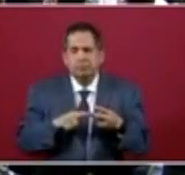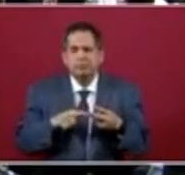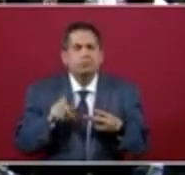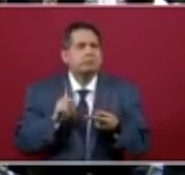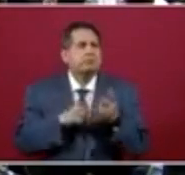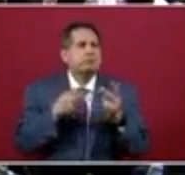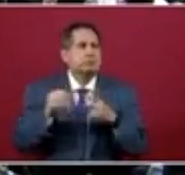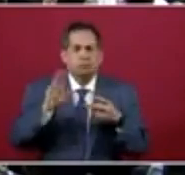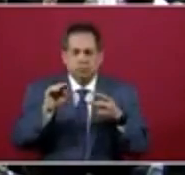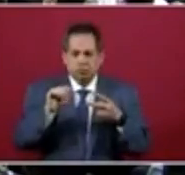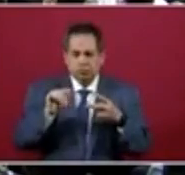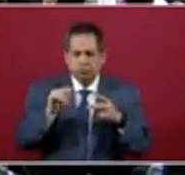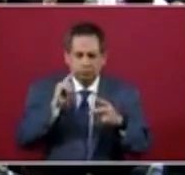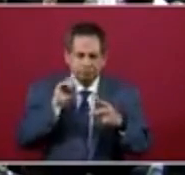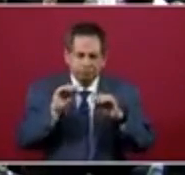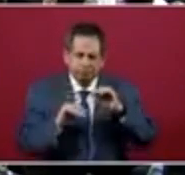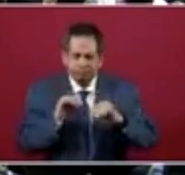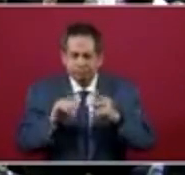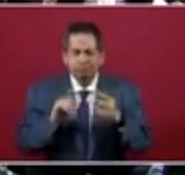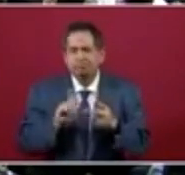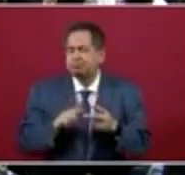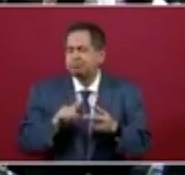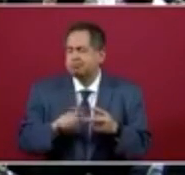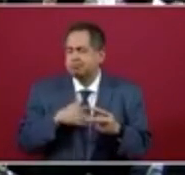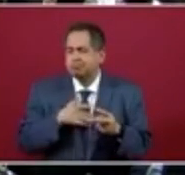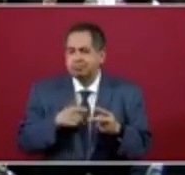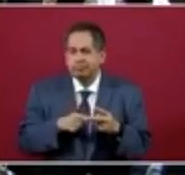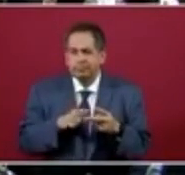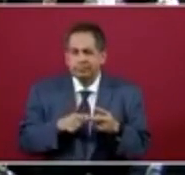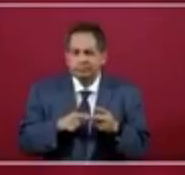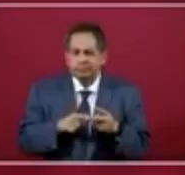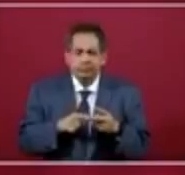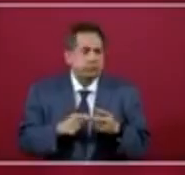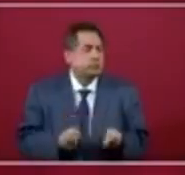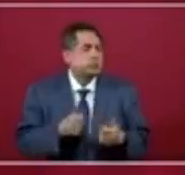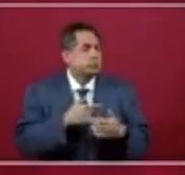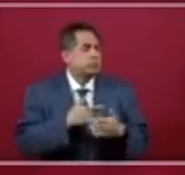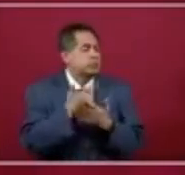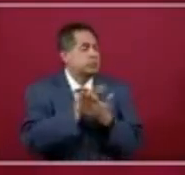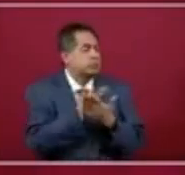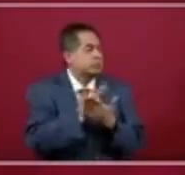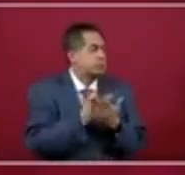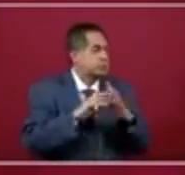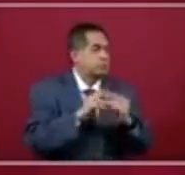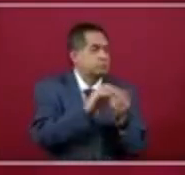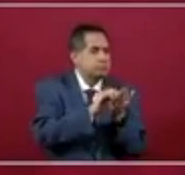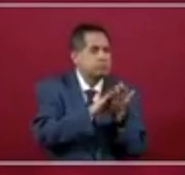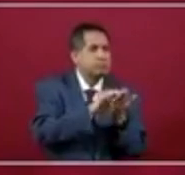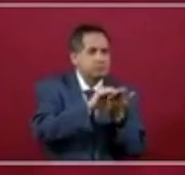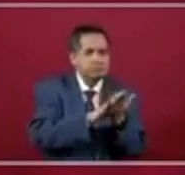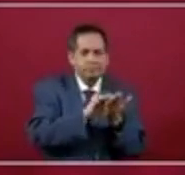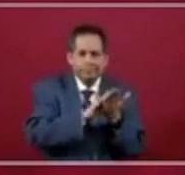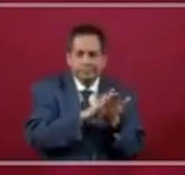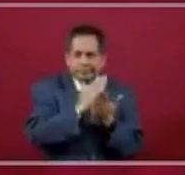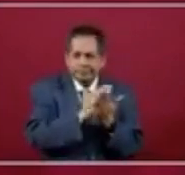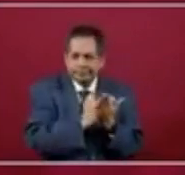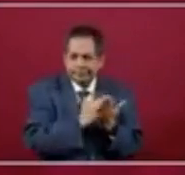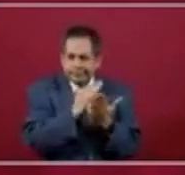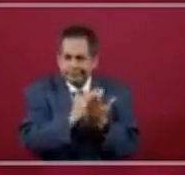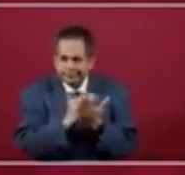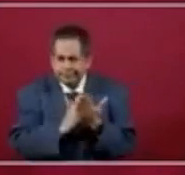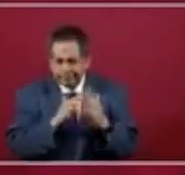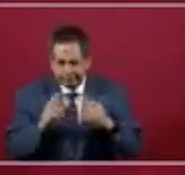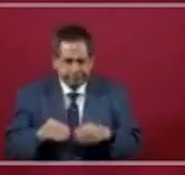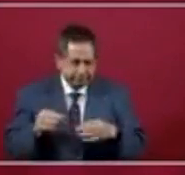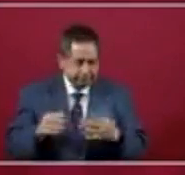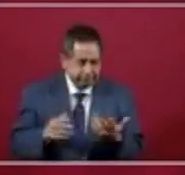años 90, se hizo un inventario de la documentación, pero bueno,